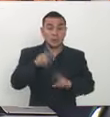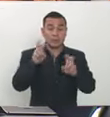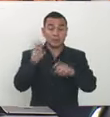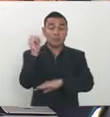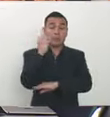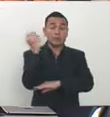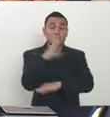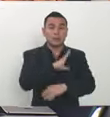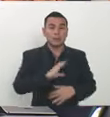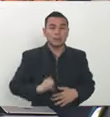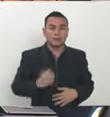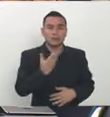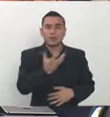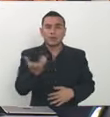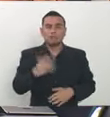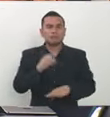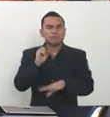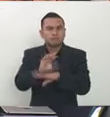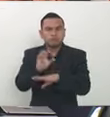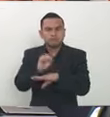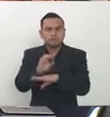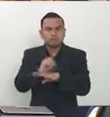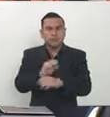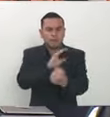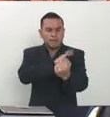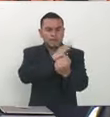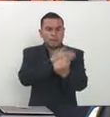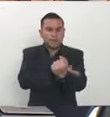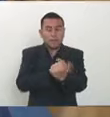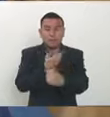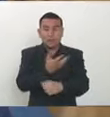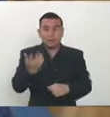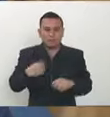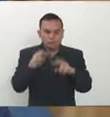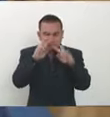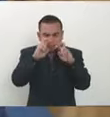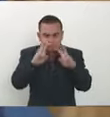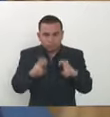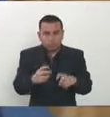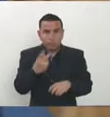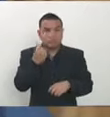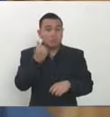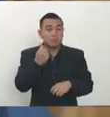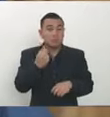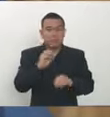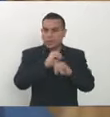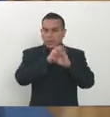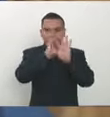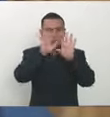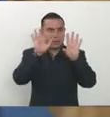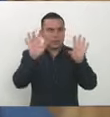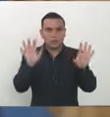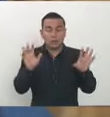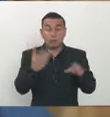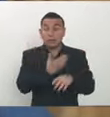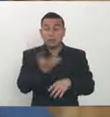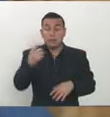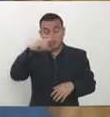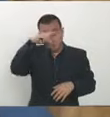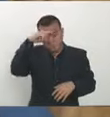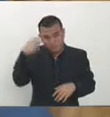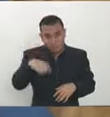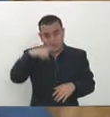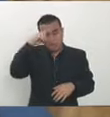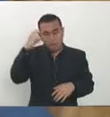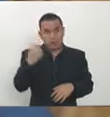vamos a formular las recomendaciones para el fortalecimiento de la calidad, efectividad y legitimidad de las labores en el gasto